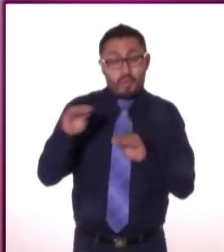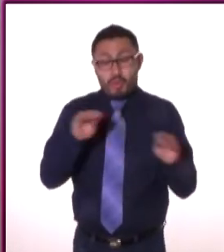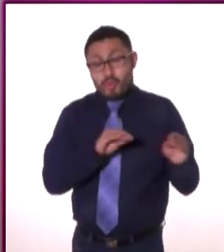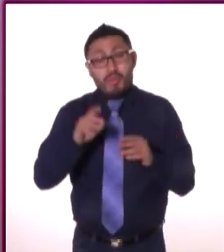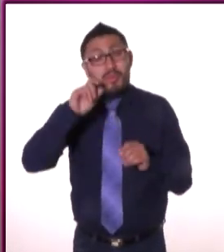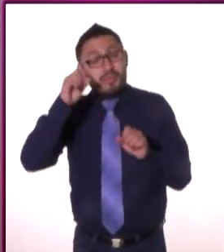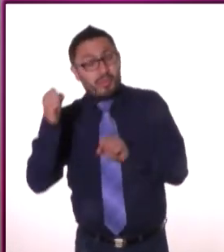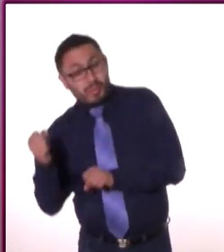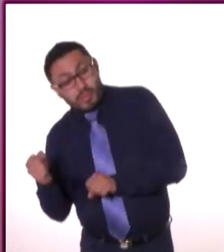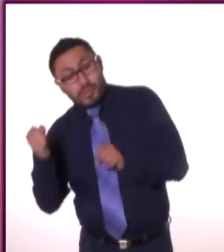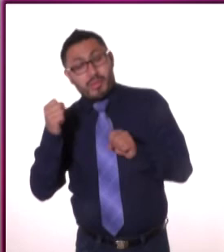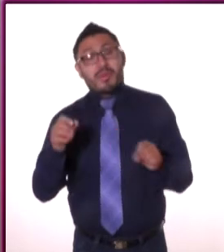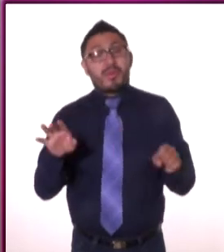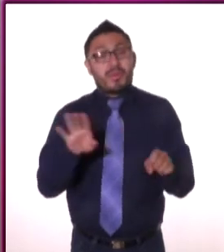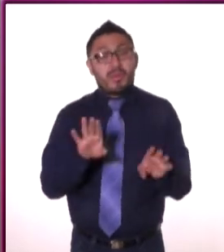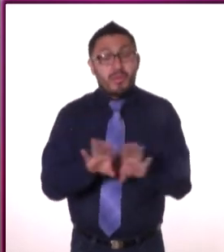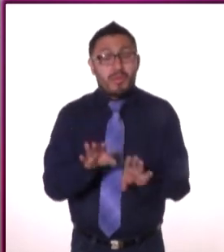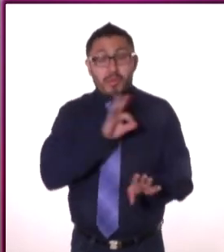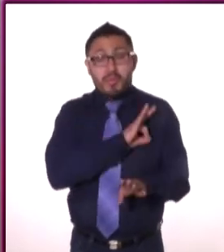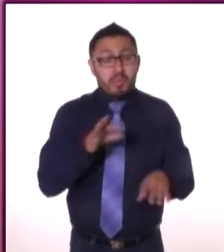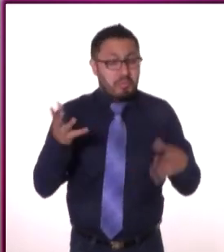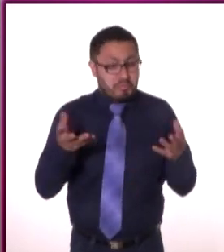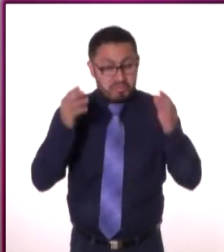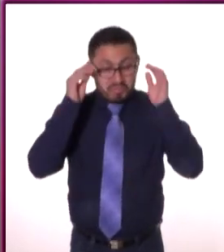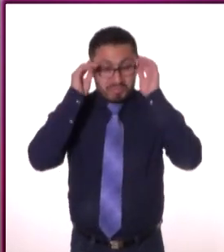qué tan posible es realmente, ¿no?